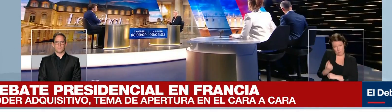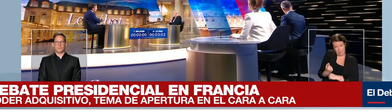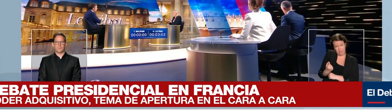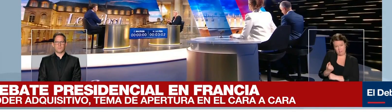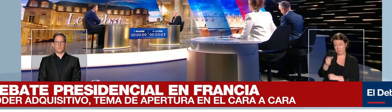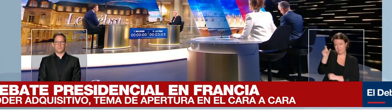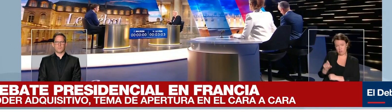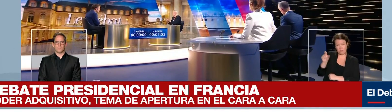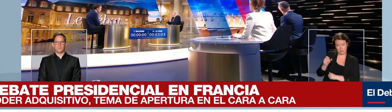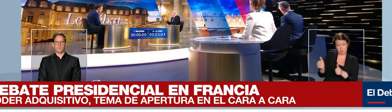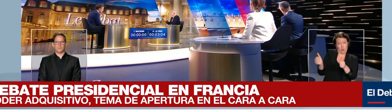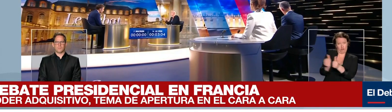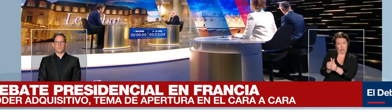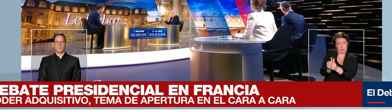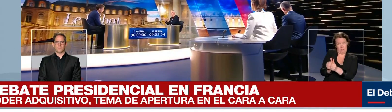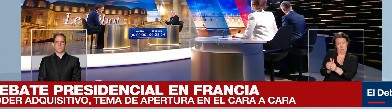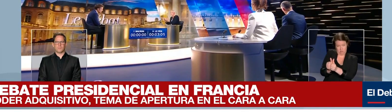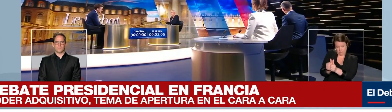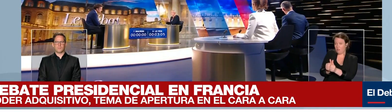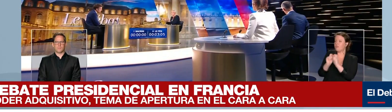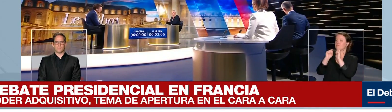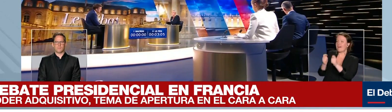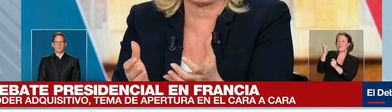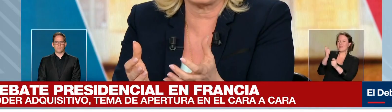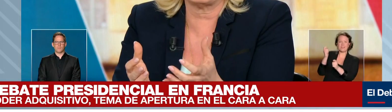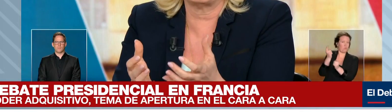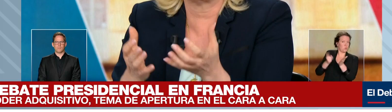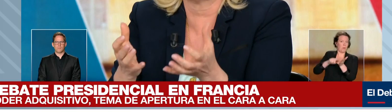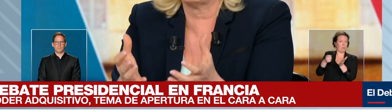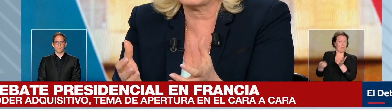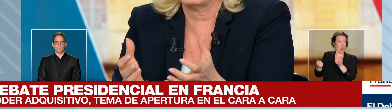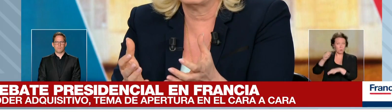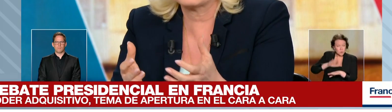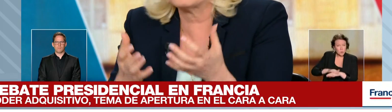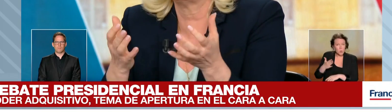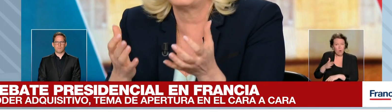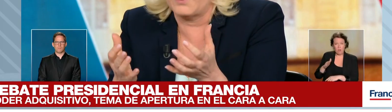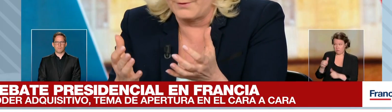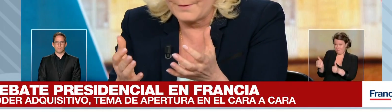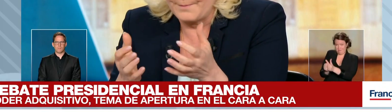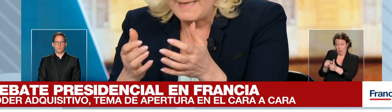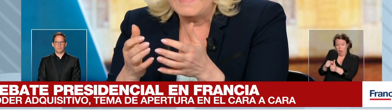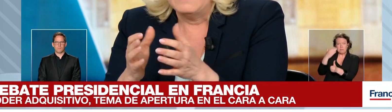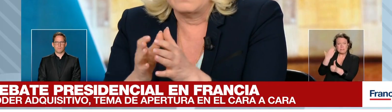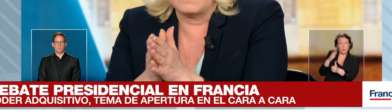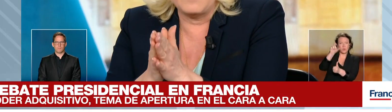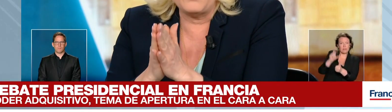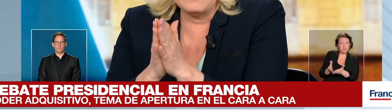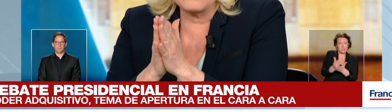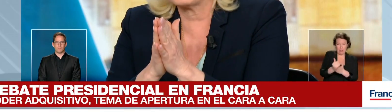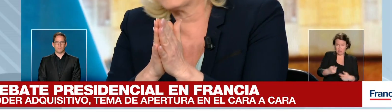decisión de oponerse a este subsidio independientemente de los ingresos del cónyuge, creando así